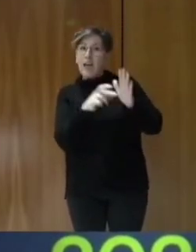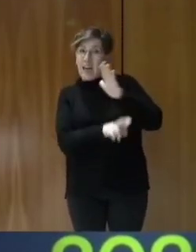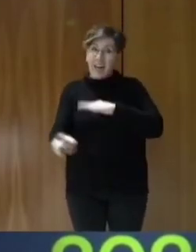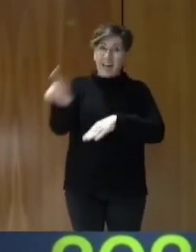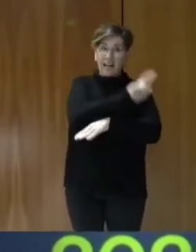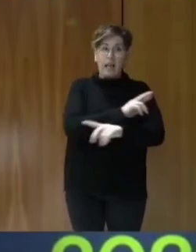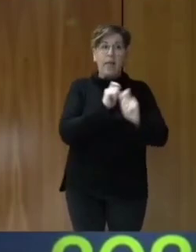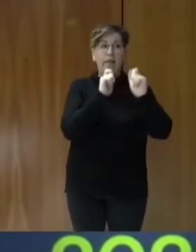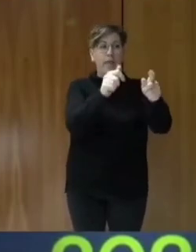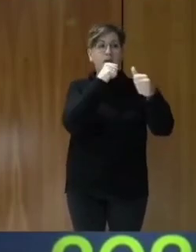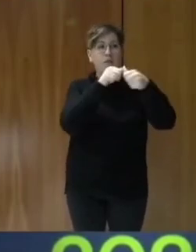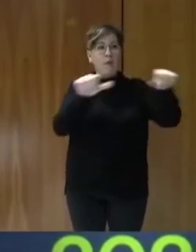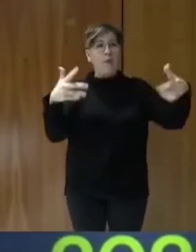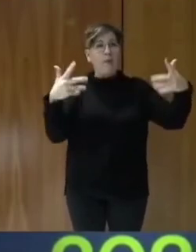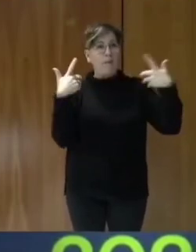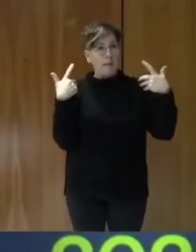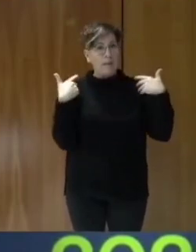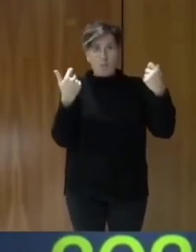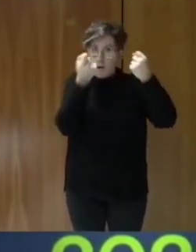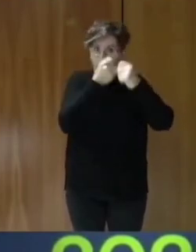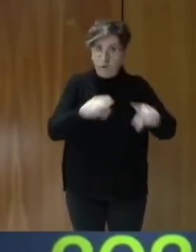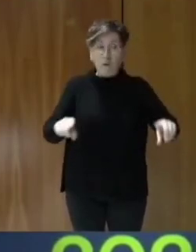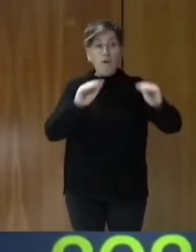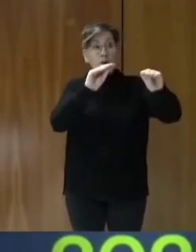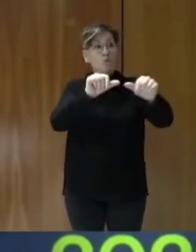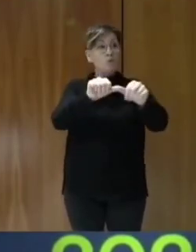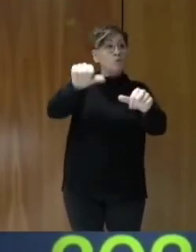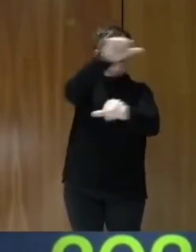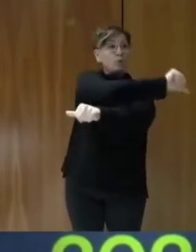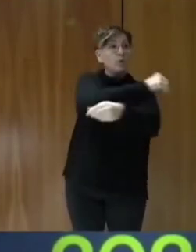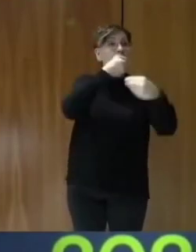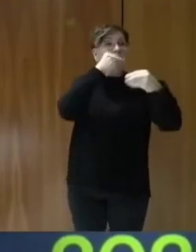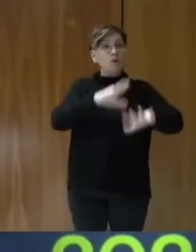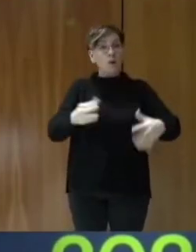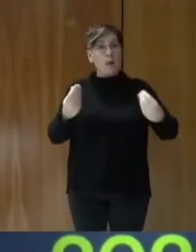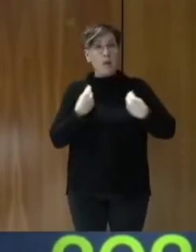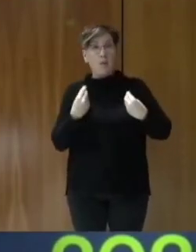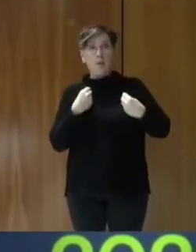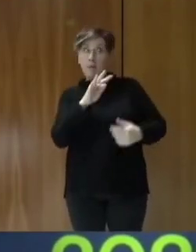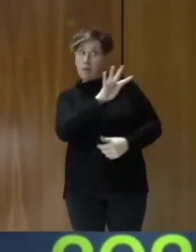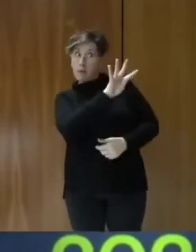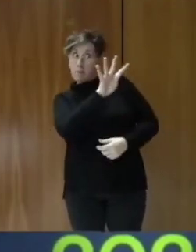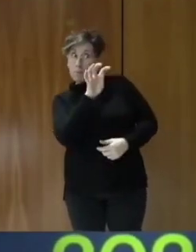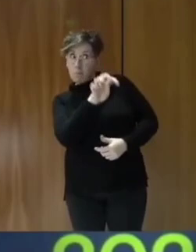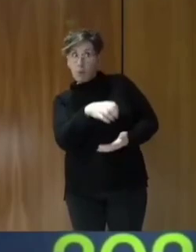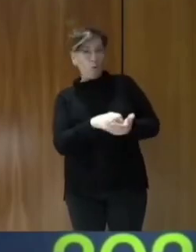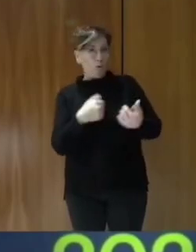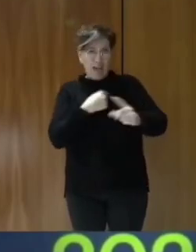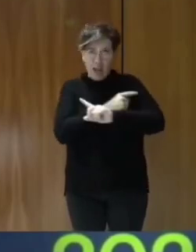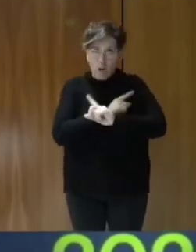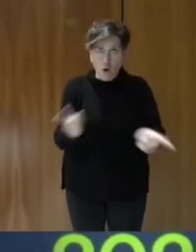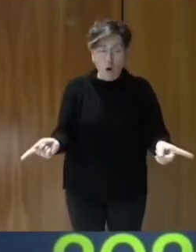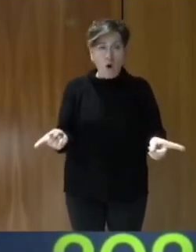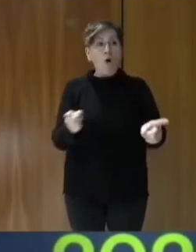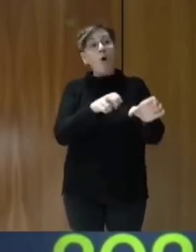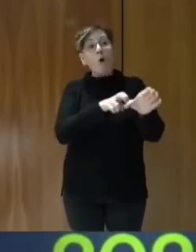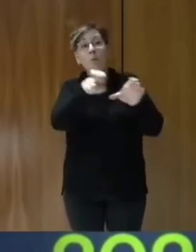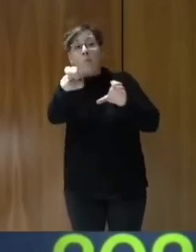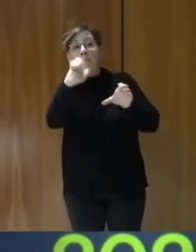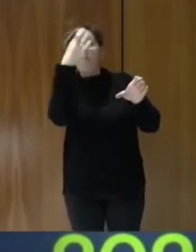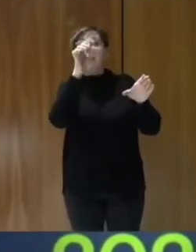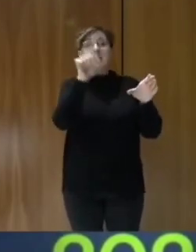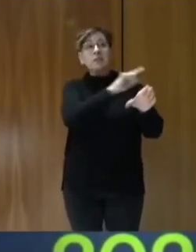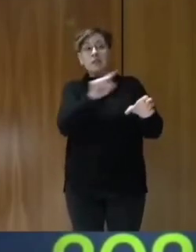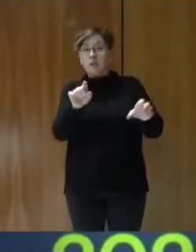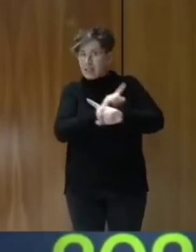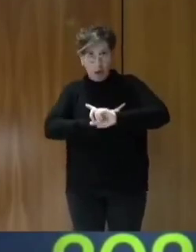duda su historia de vida y sus capacidades para salir de esa violencia, y que al contrario, para lo que estamos aquí